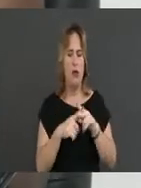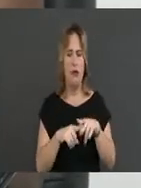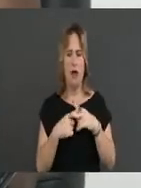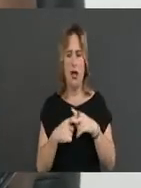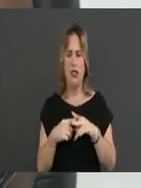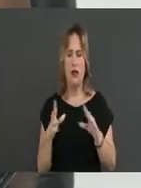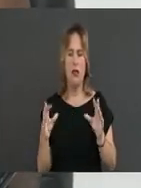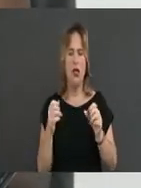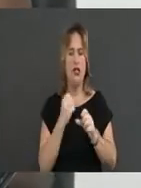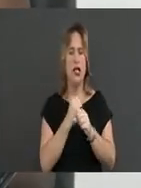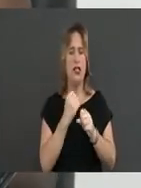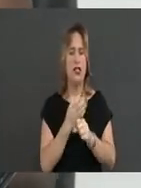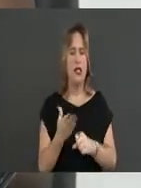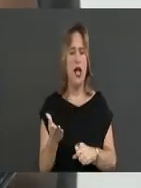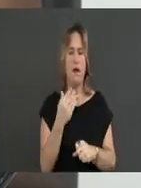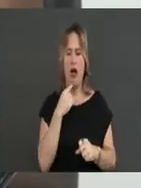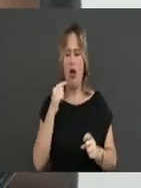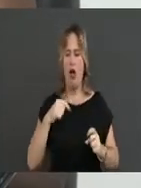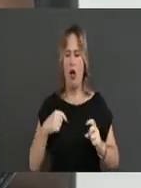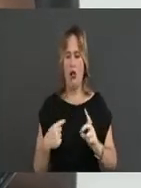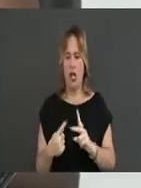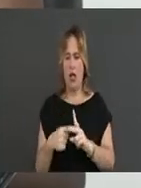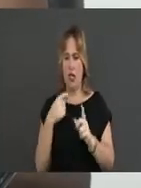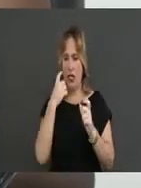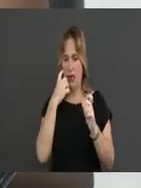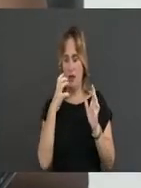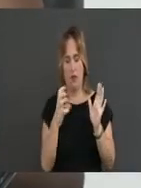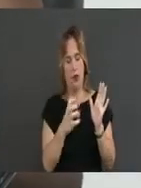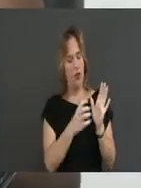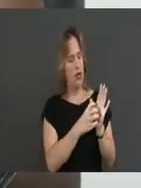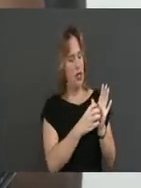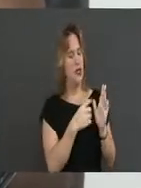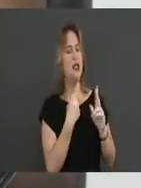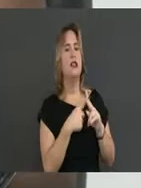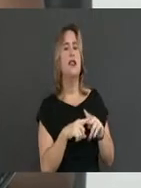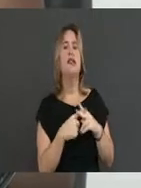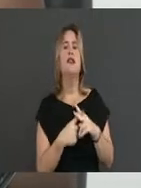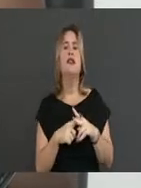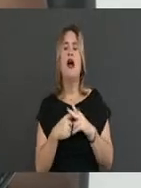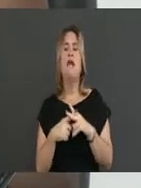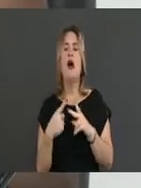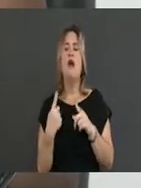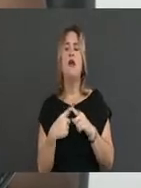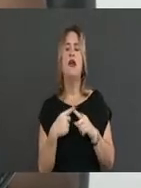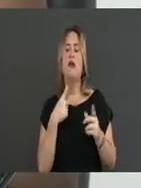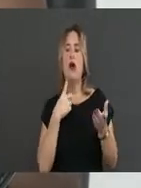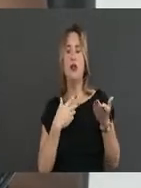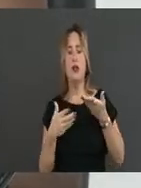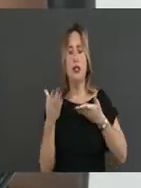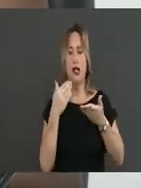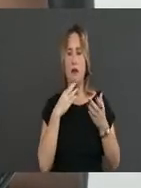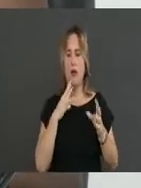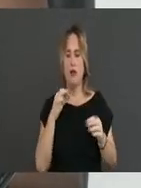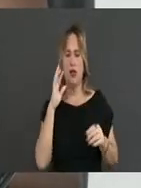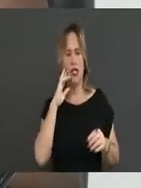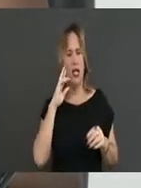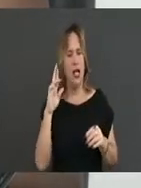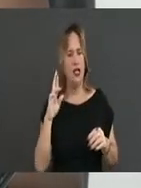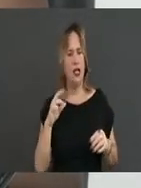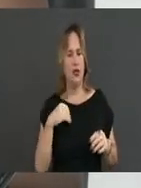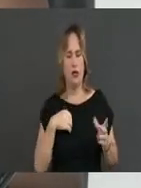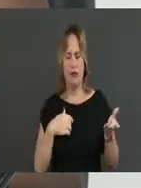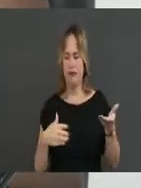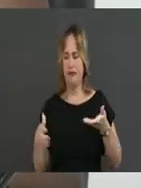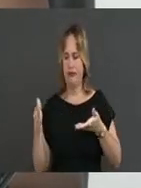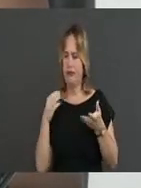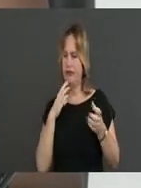de operación. Hoy hay un componente alto de la operación, y cuando intercambiamos con ella, recordaba un